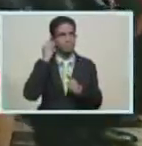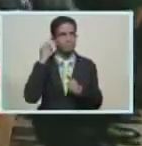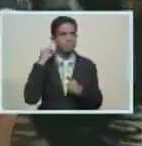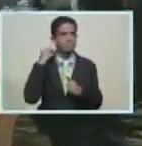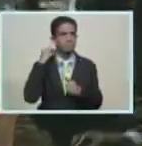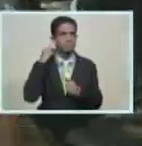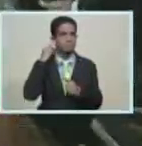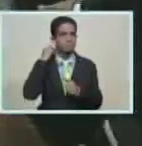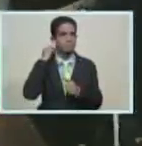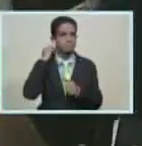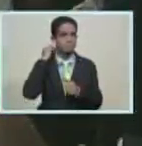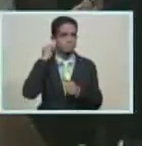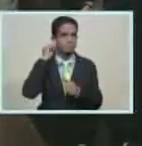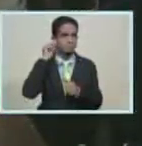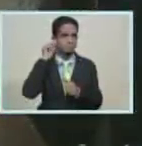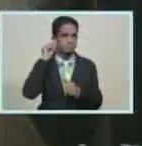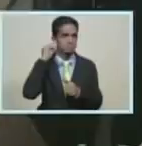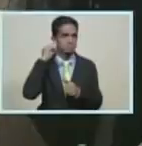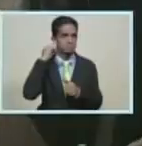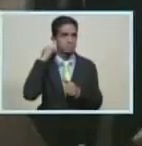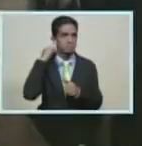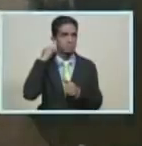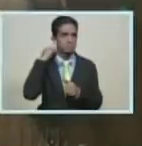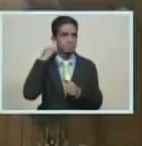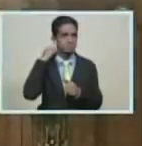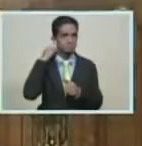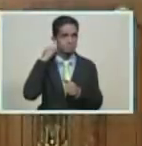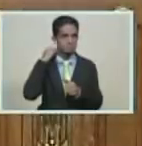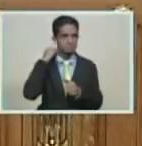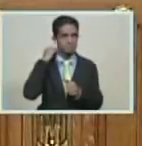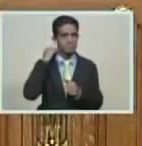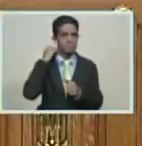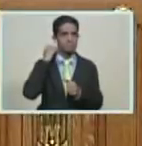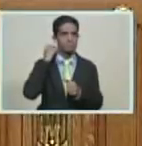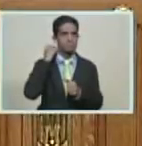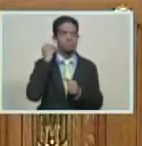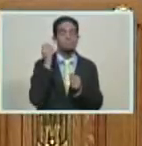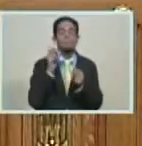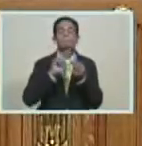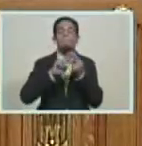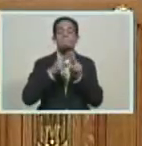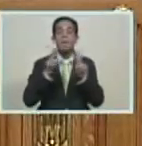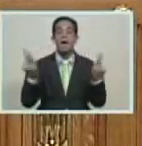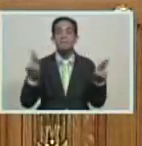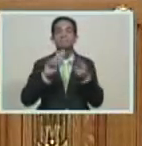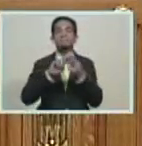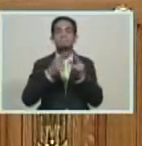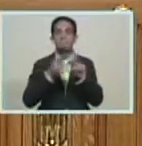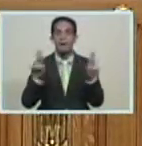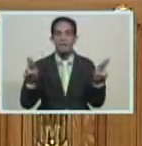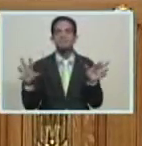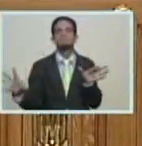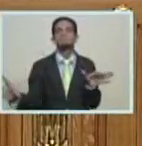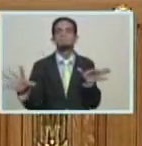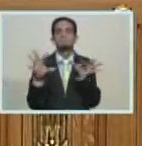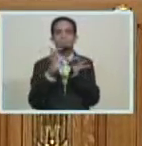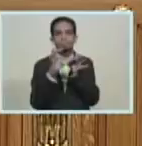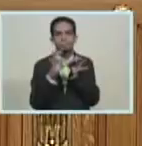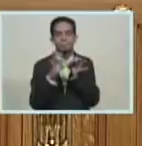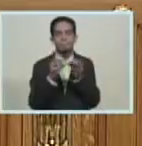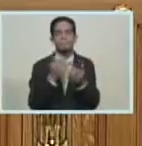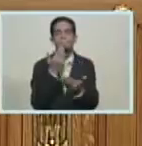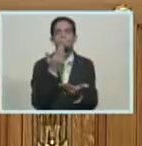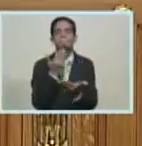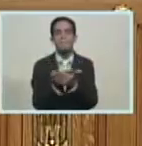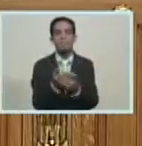Diálogo, diálogo, diálogo. Paz, paz, paz. Reconciliación, reconciliación, reconciliación. Pido apoyo